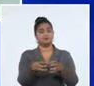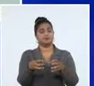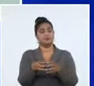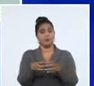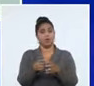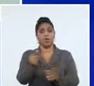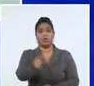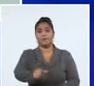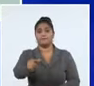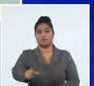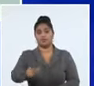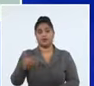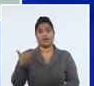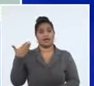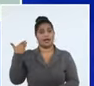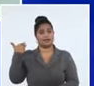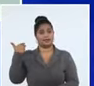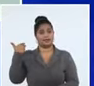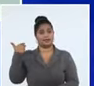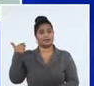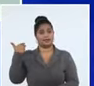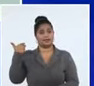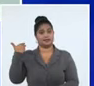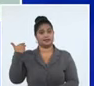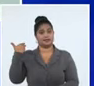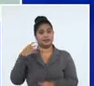un COVID, se le aplicó un